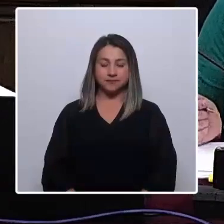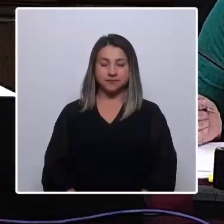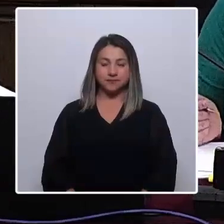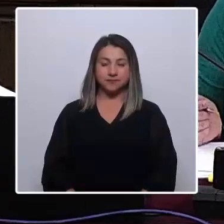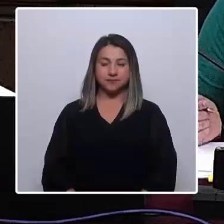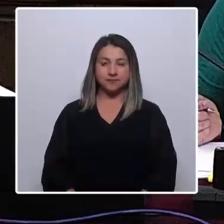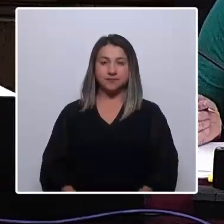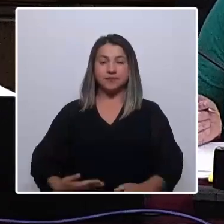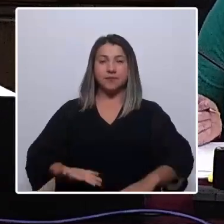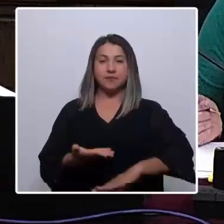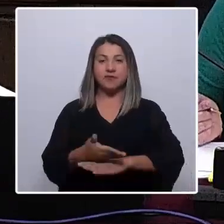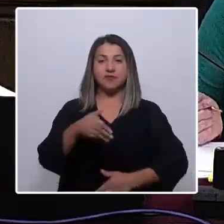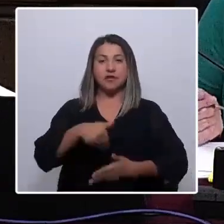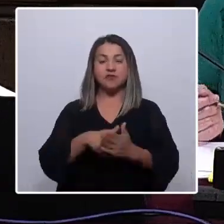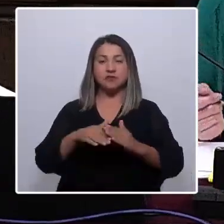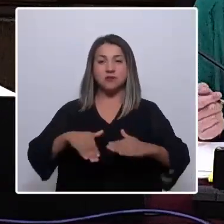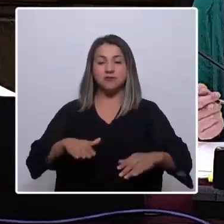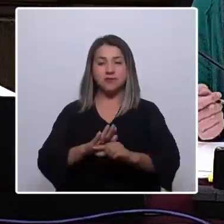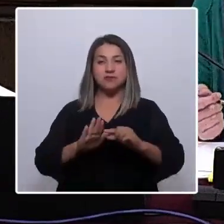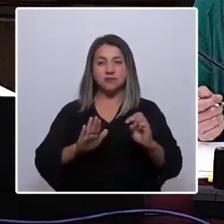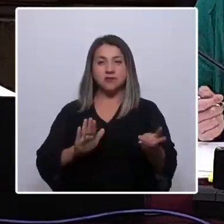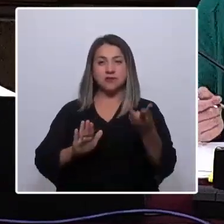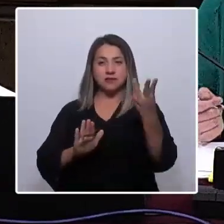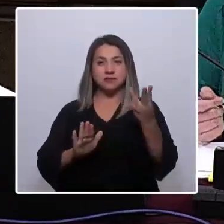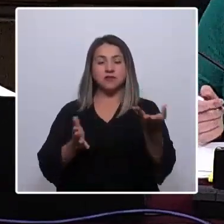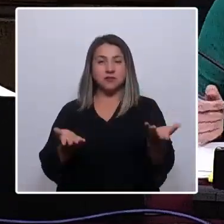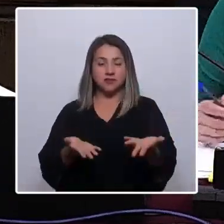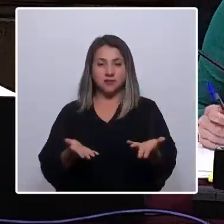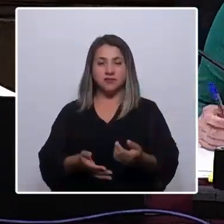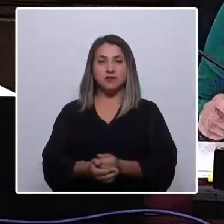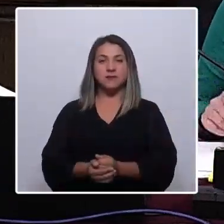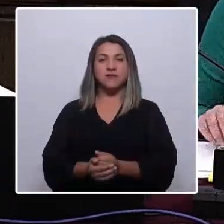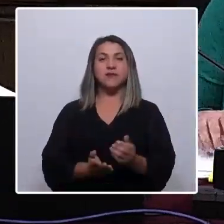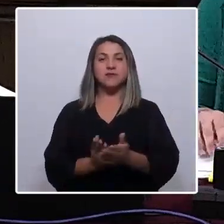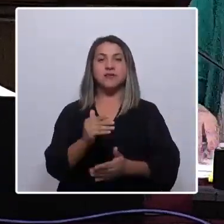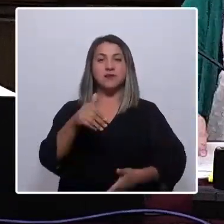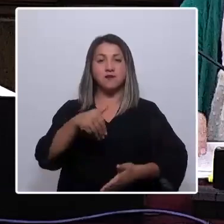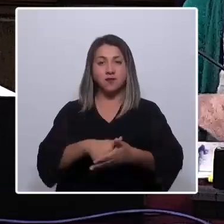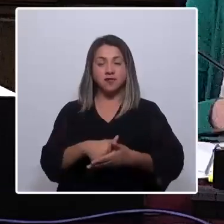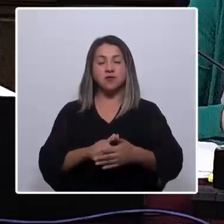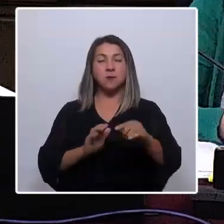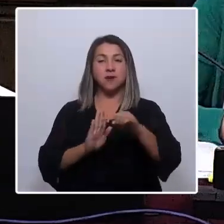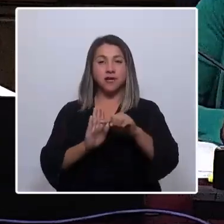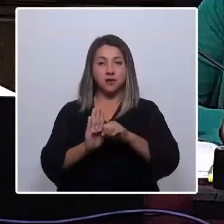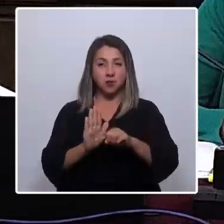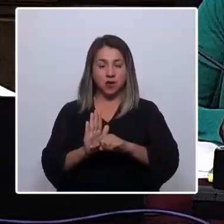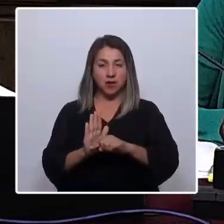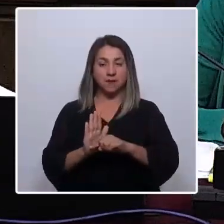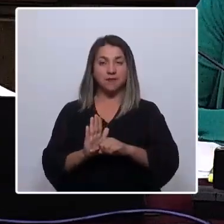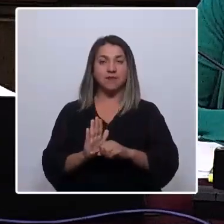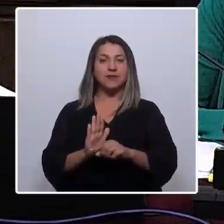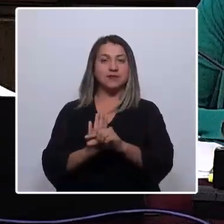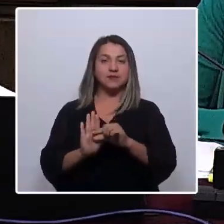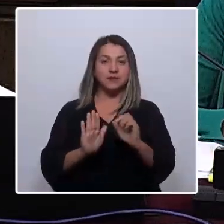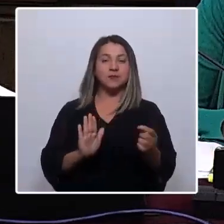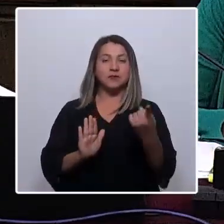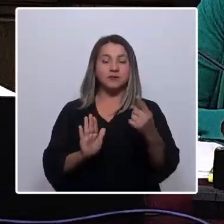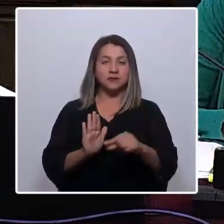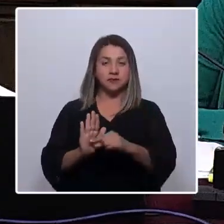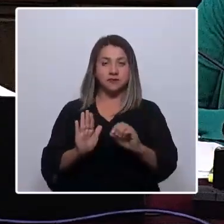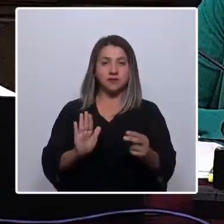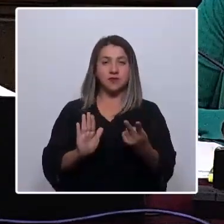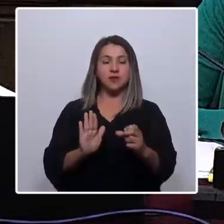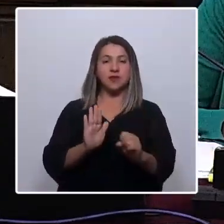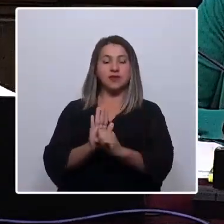Se ha pedido votación separada de su inciso tercero, por lo tanto, se someten a votación particular los incisos primero y segundo del